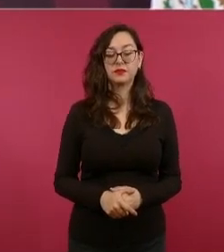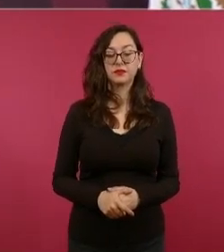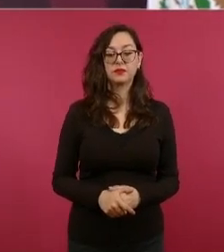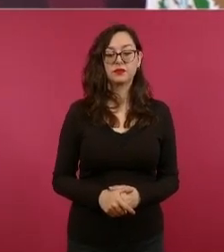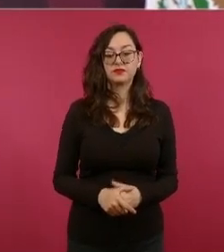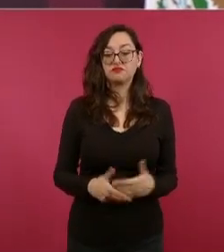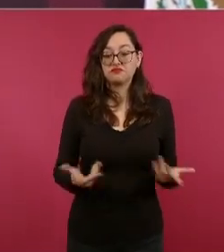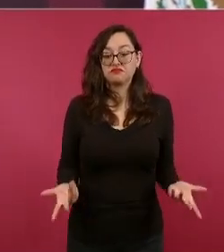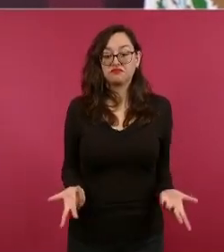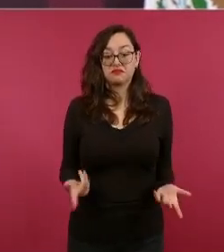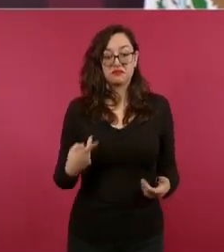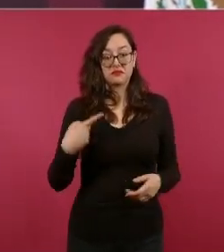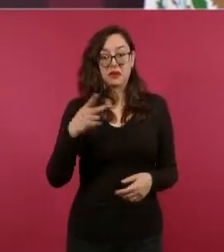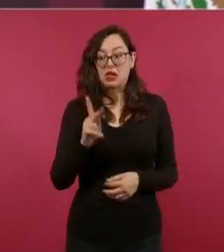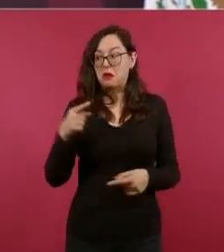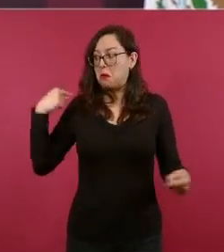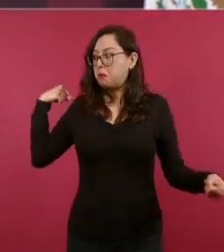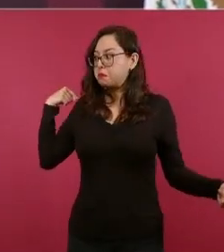y no resuelven.